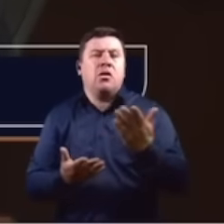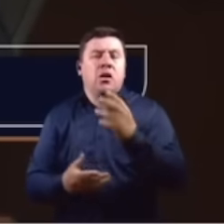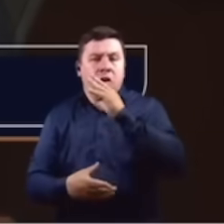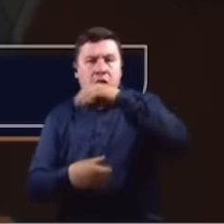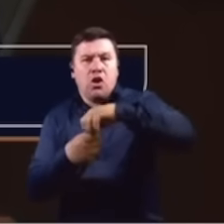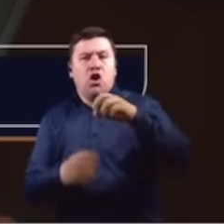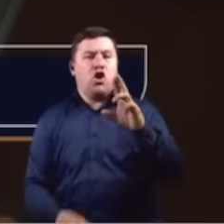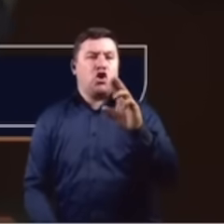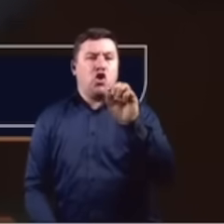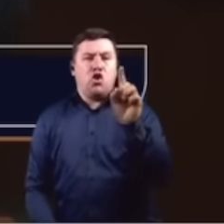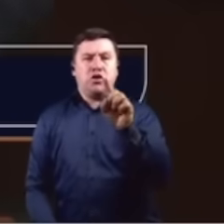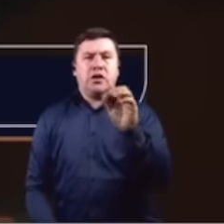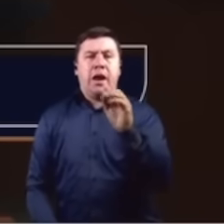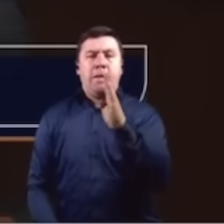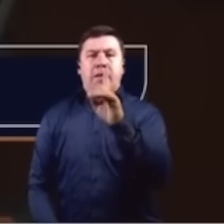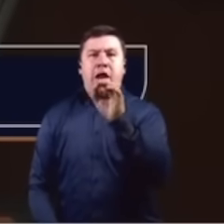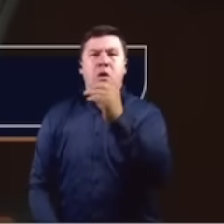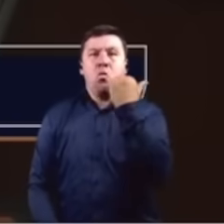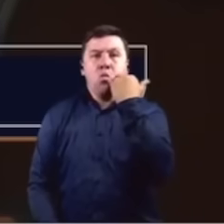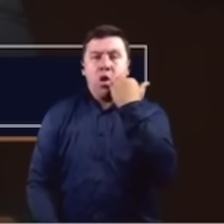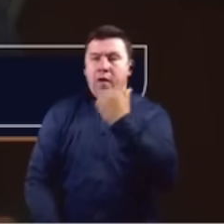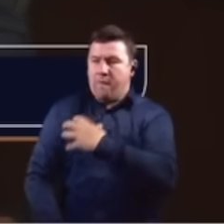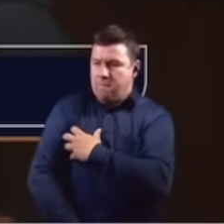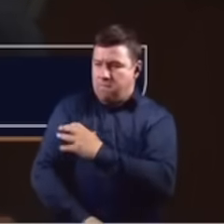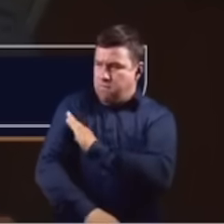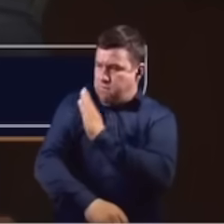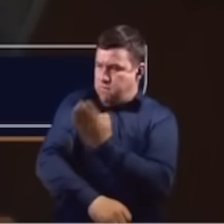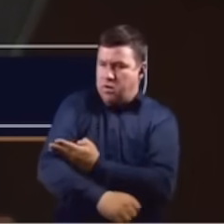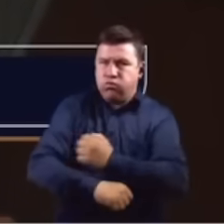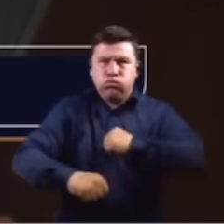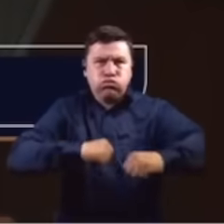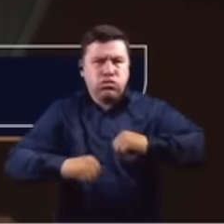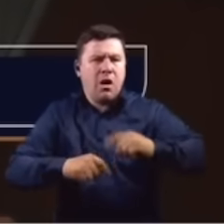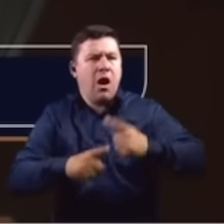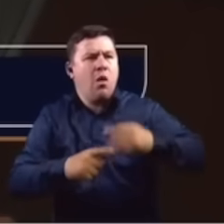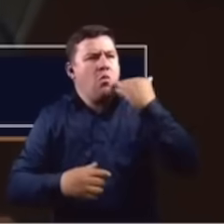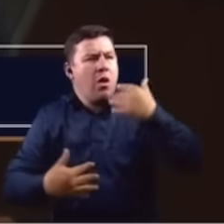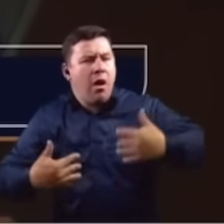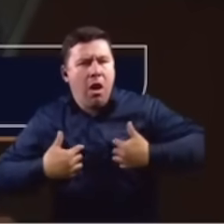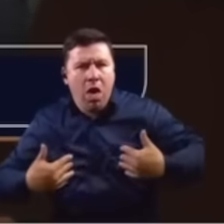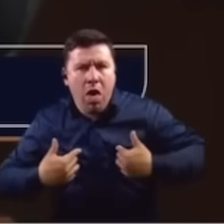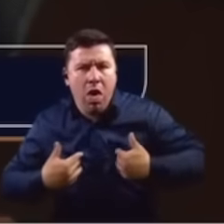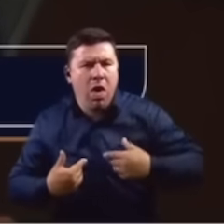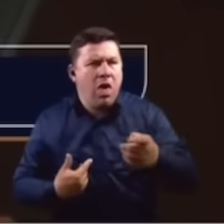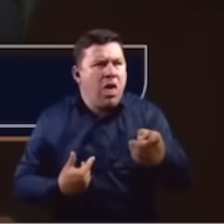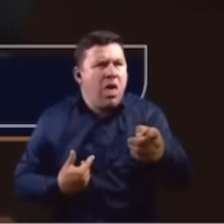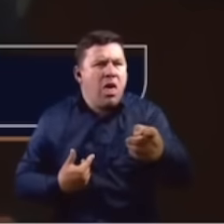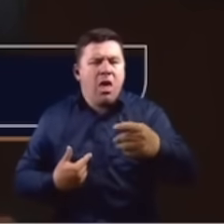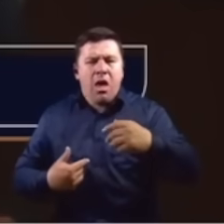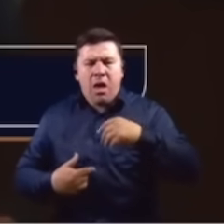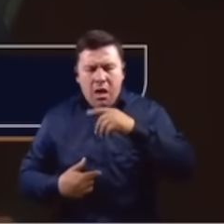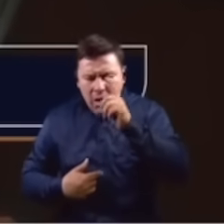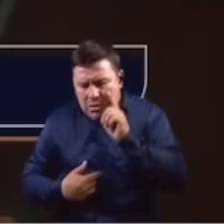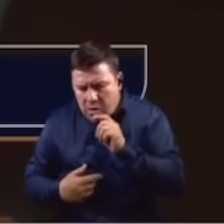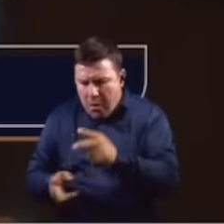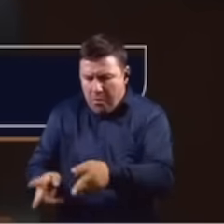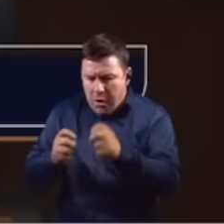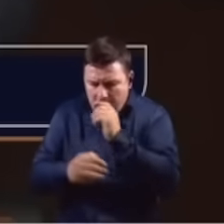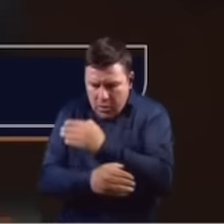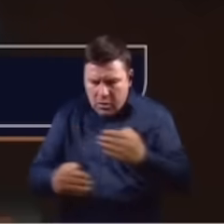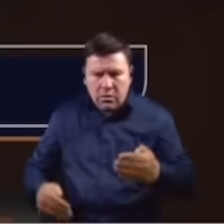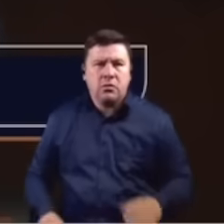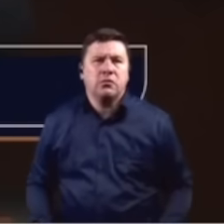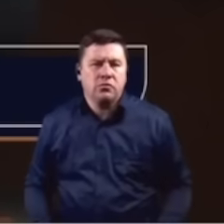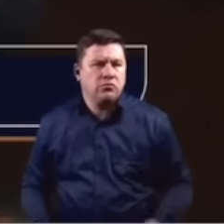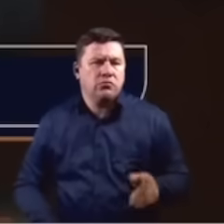Corporación Rosa Blanca, Mujeres Valientes, una organización de mujeres víctimas de reclutamiento infantil y abuso sexual infantil